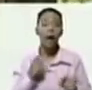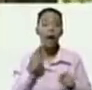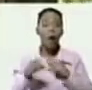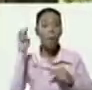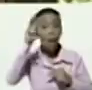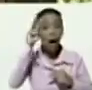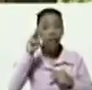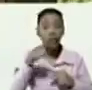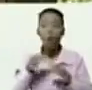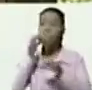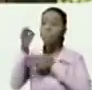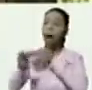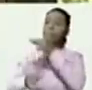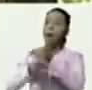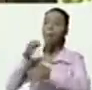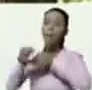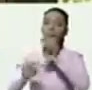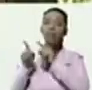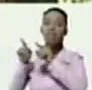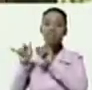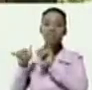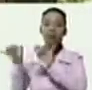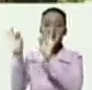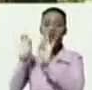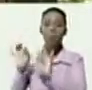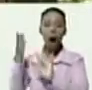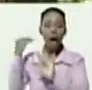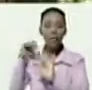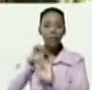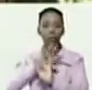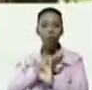daban clases de esa manera.